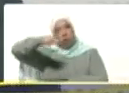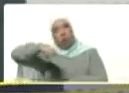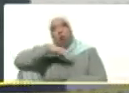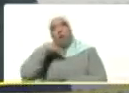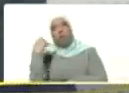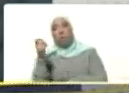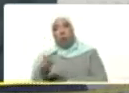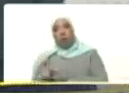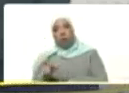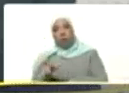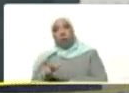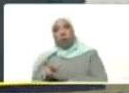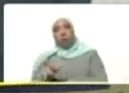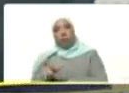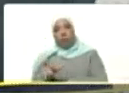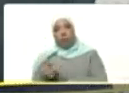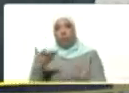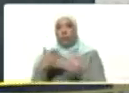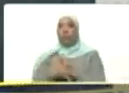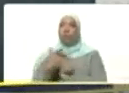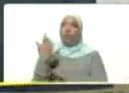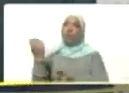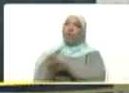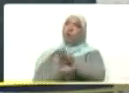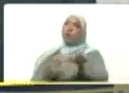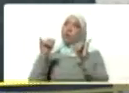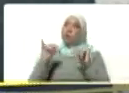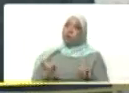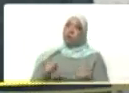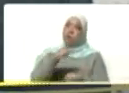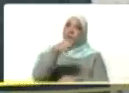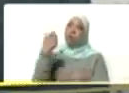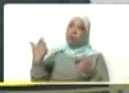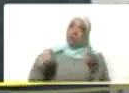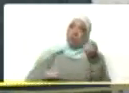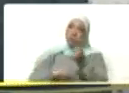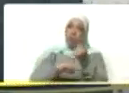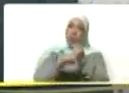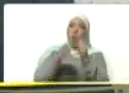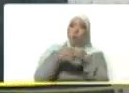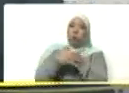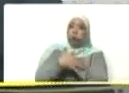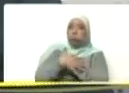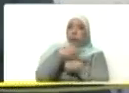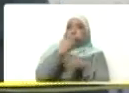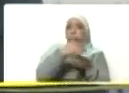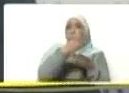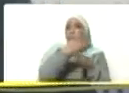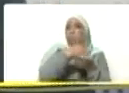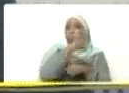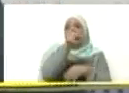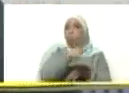Imperialism accomplices were protected, los cómplices del imperialismo fueron protegidos, by the state agencies of